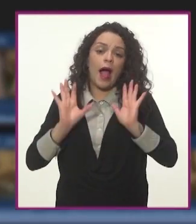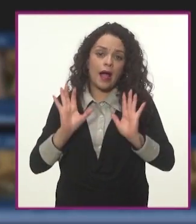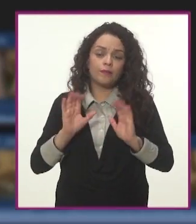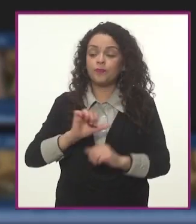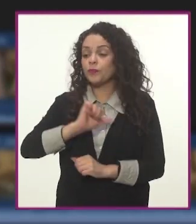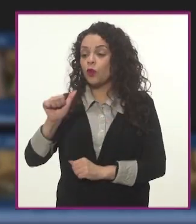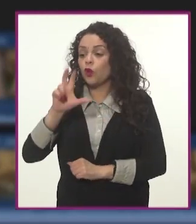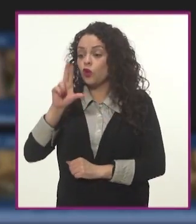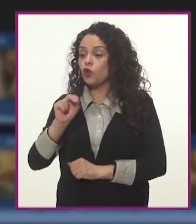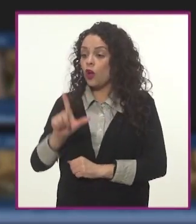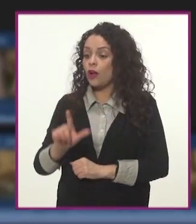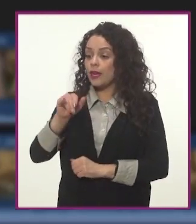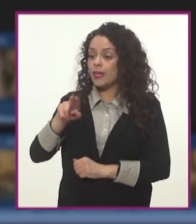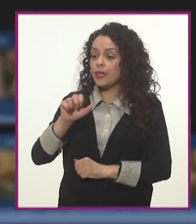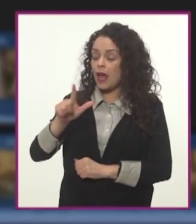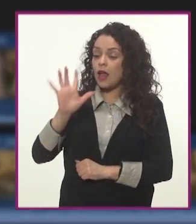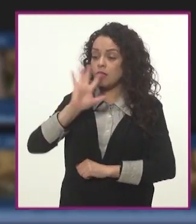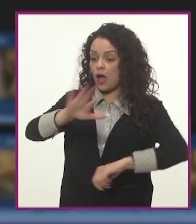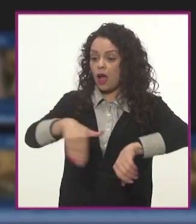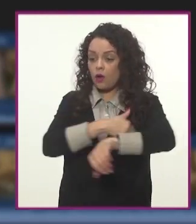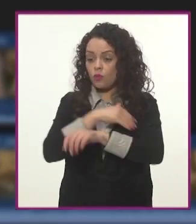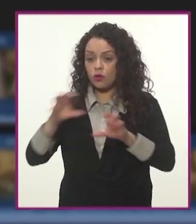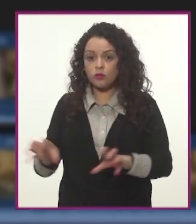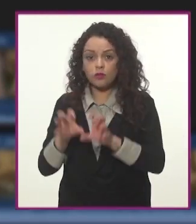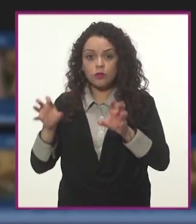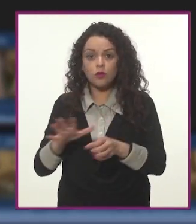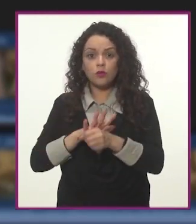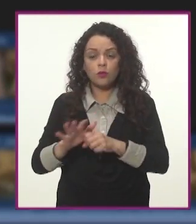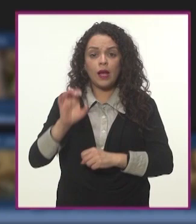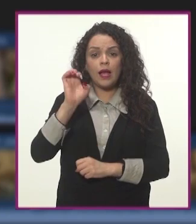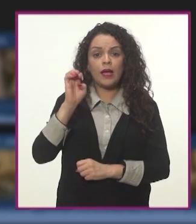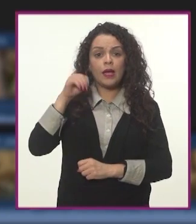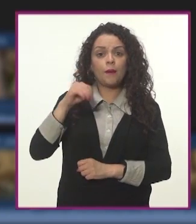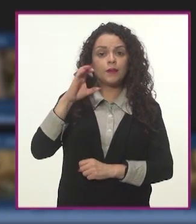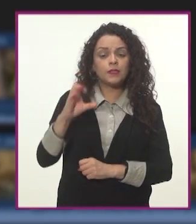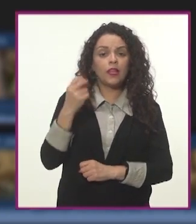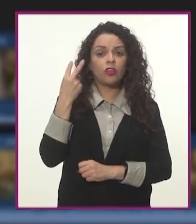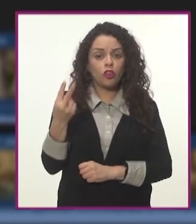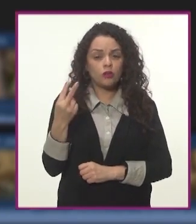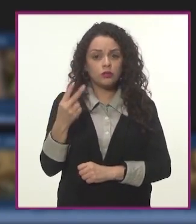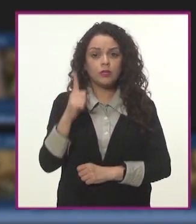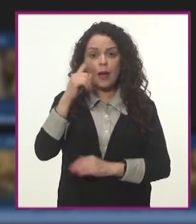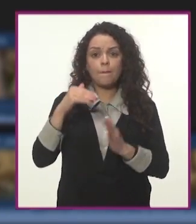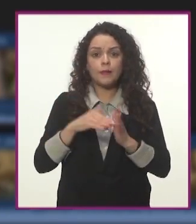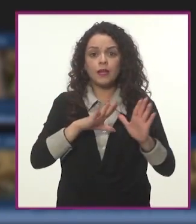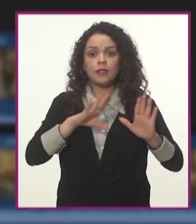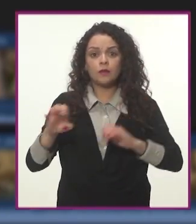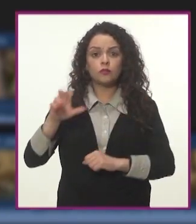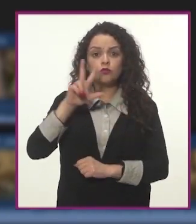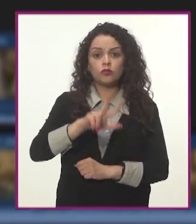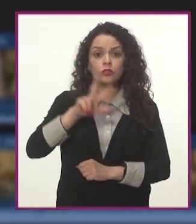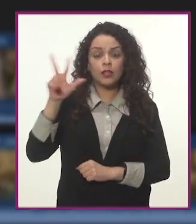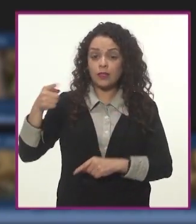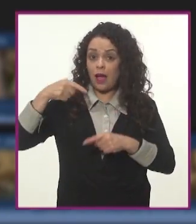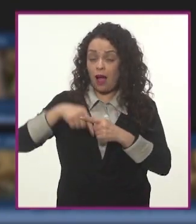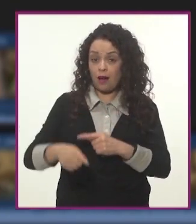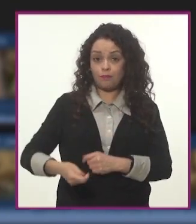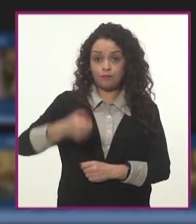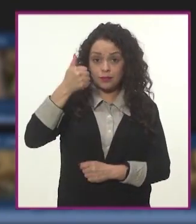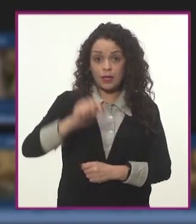material almacenado en una computadora fue el EMC2, que apareció en 1988. Luego,